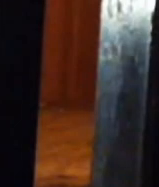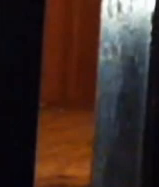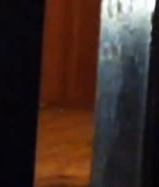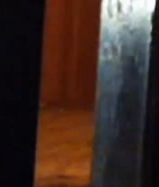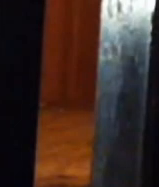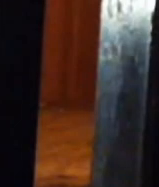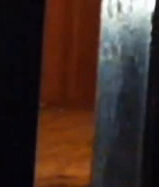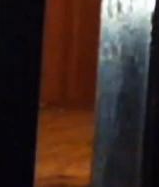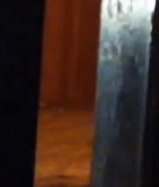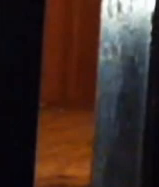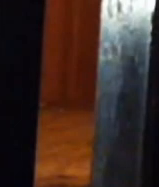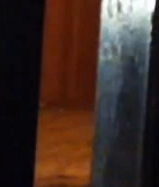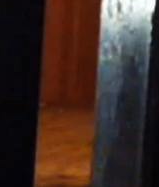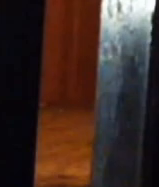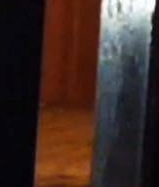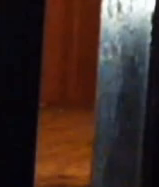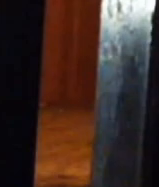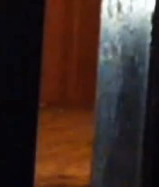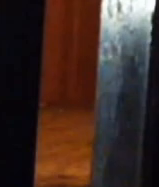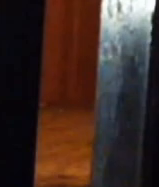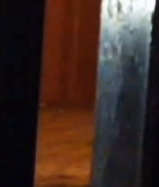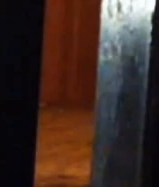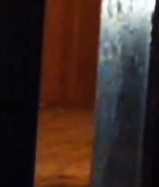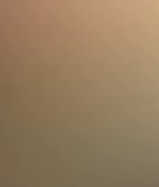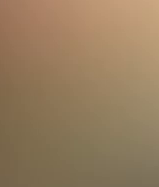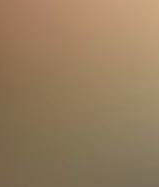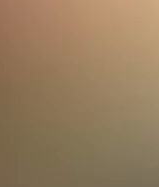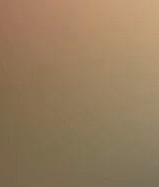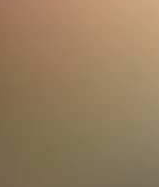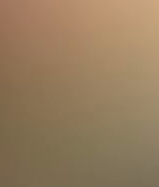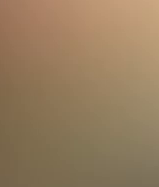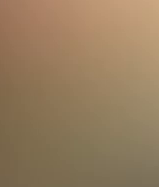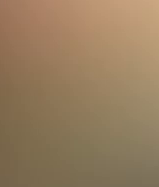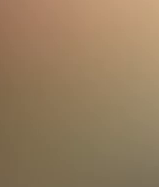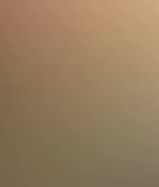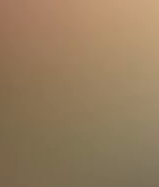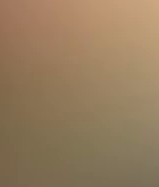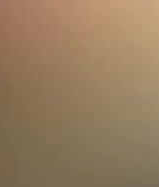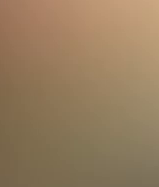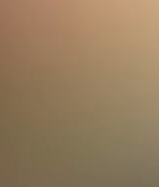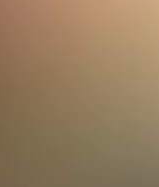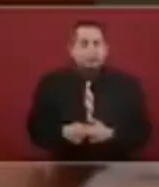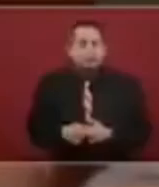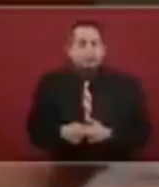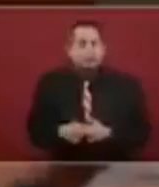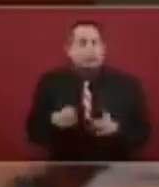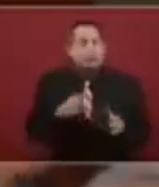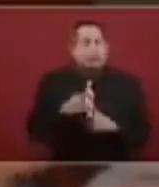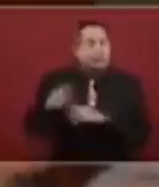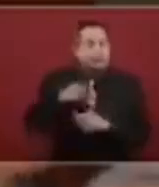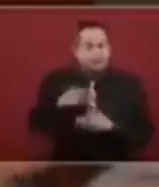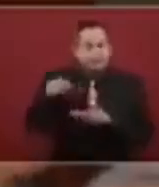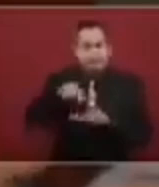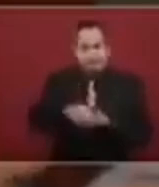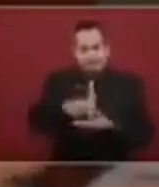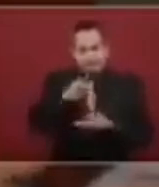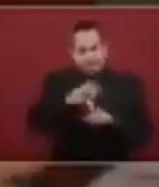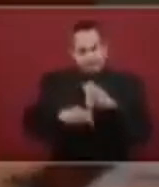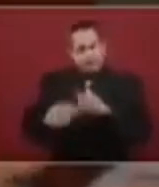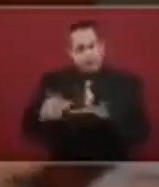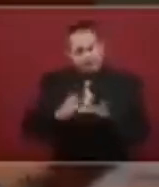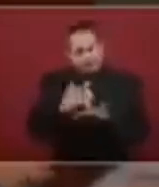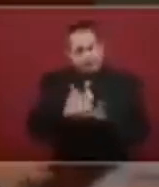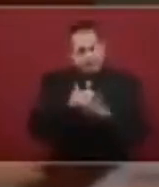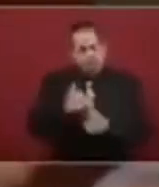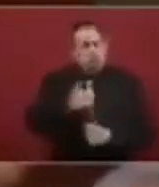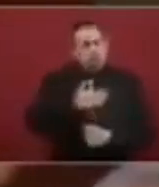matutina del presidente Andrés Manuel López Obrador para pedirle ayuda, ya que temía por su vida. Para pedirle apoyo,